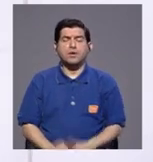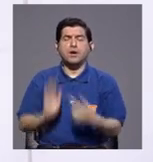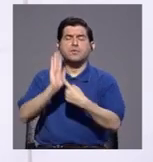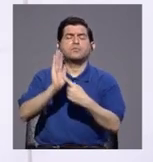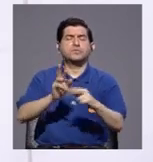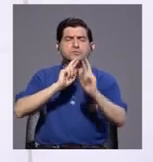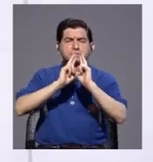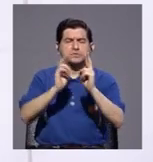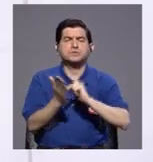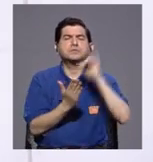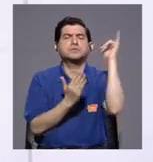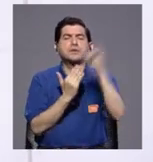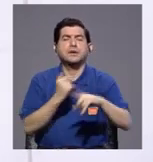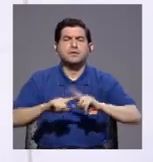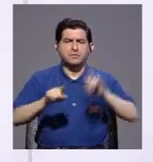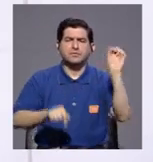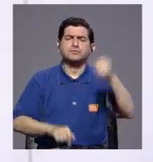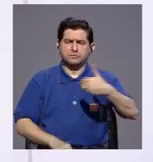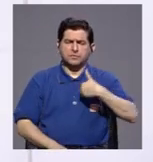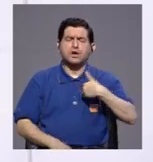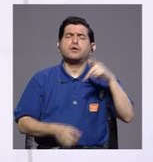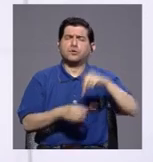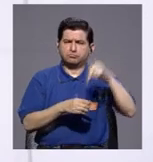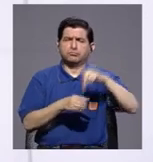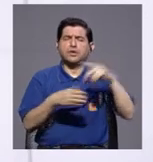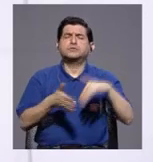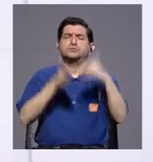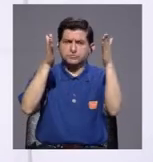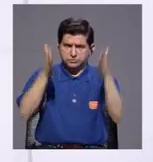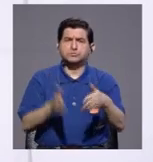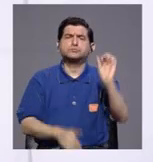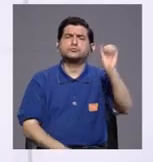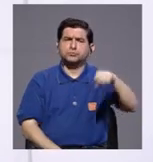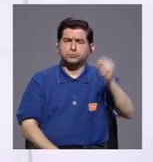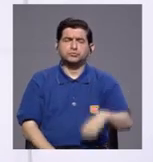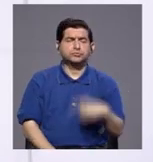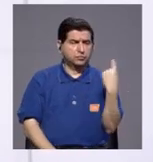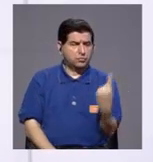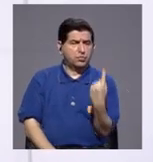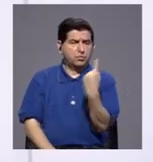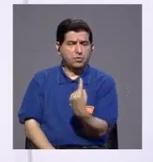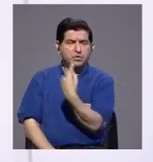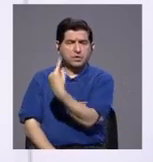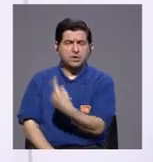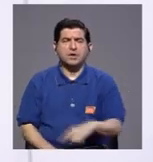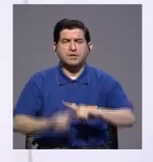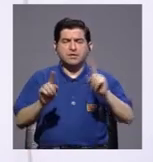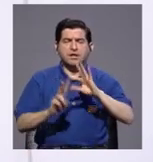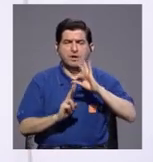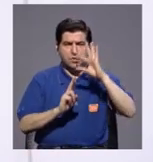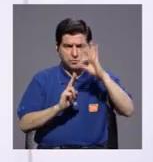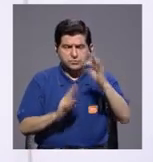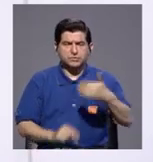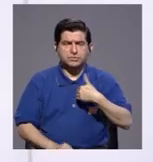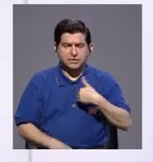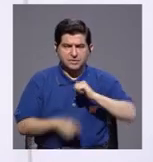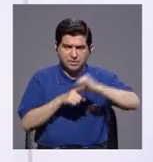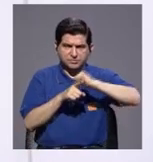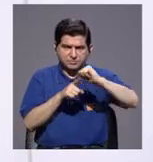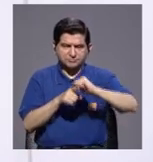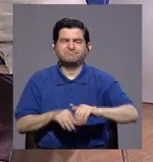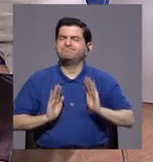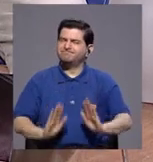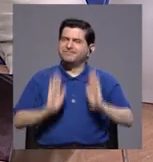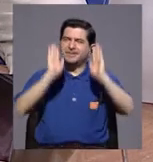de proyectos pero si tenemos mucha participación estudiantil en cada una de las de las opciones que tenemos de capacitación